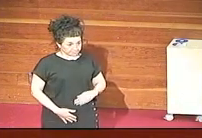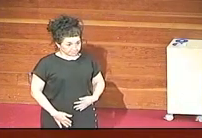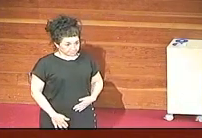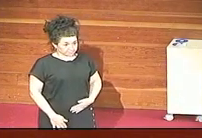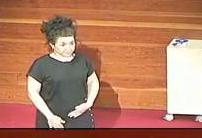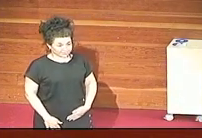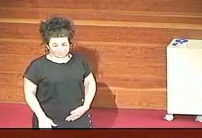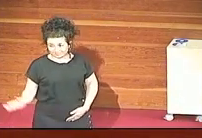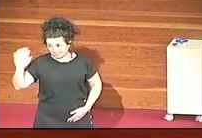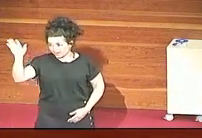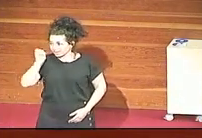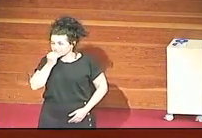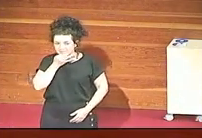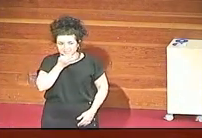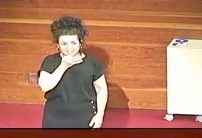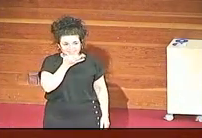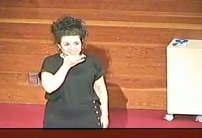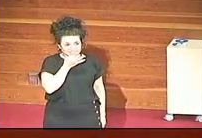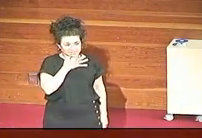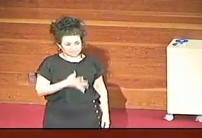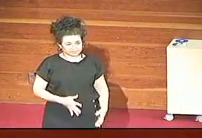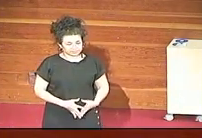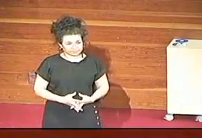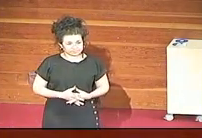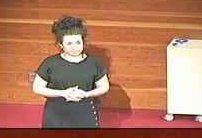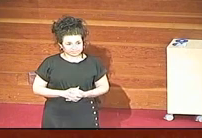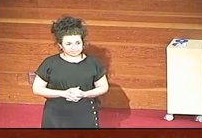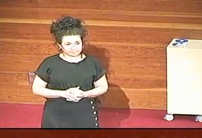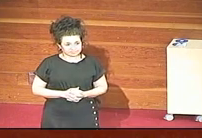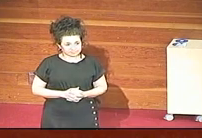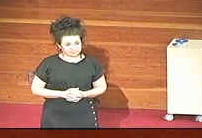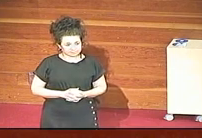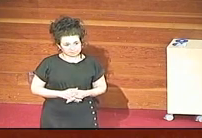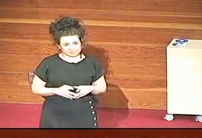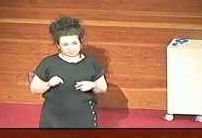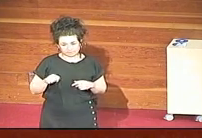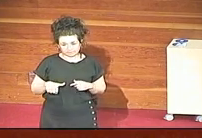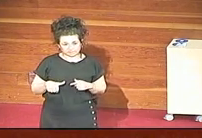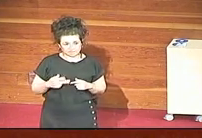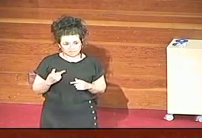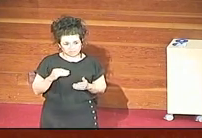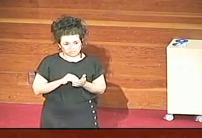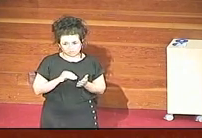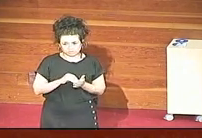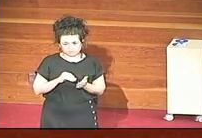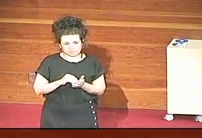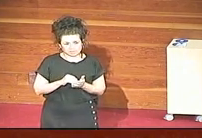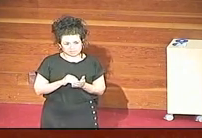hola buenas tardes bueno de hecho se ha hecho aquí un par de veces referencia